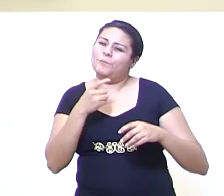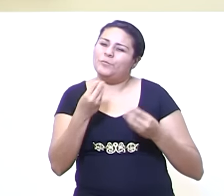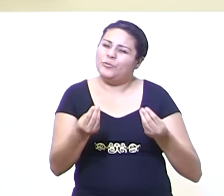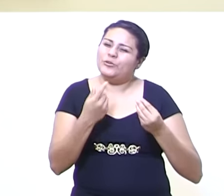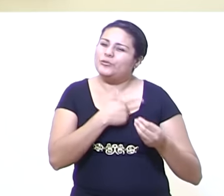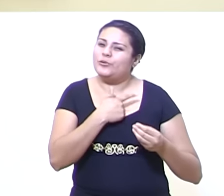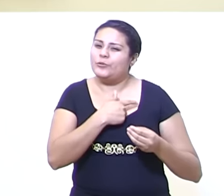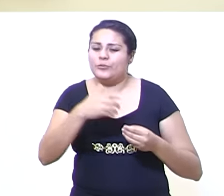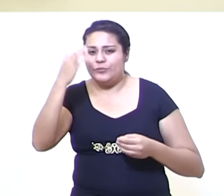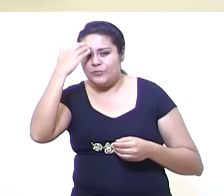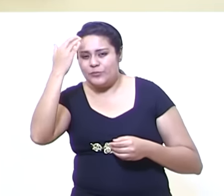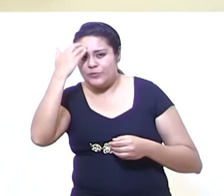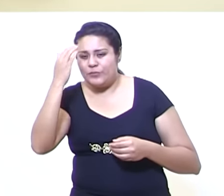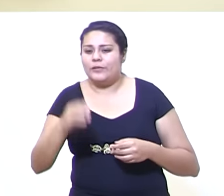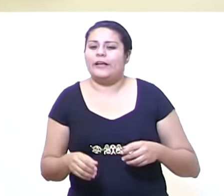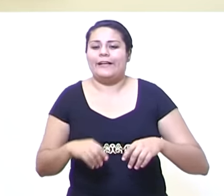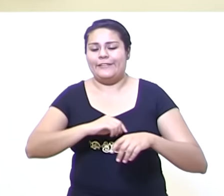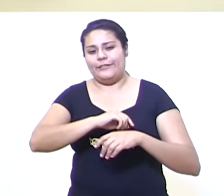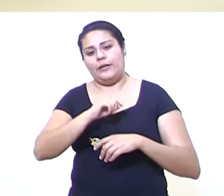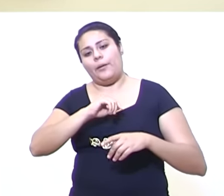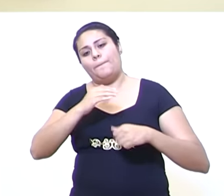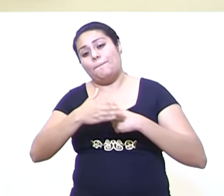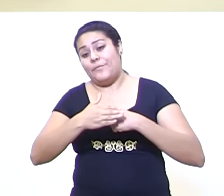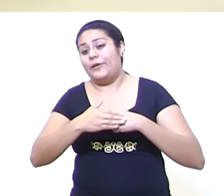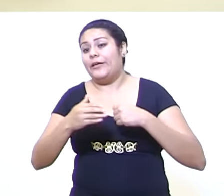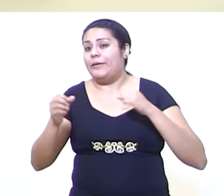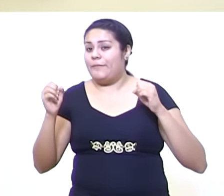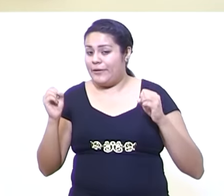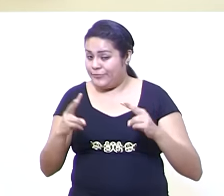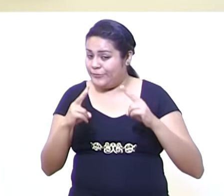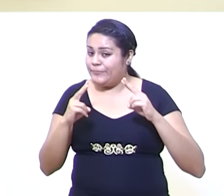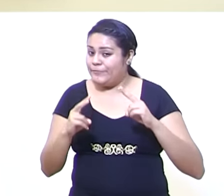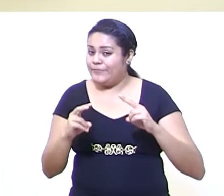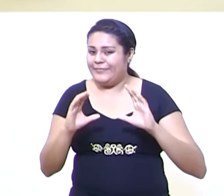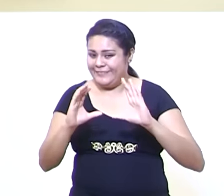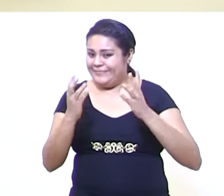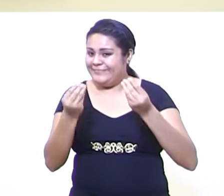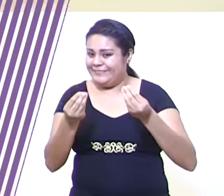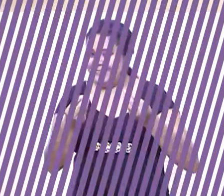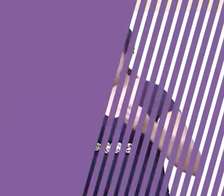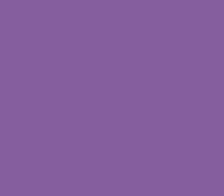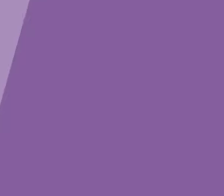pero me puedes decir Majo. Y te espero para la siguiente sesión. ¡Hasta luego!